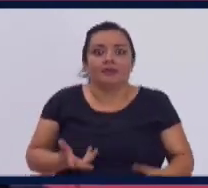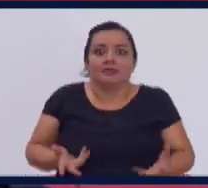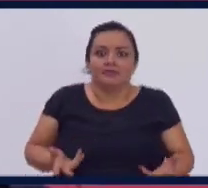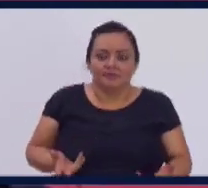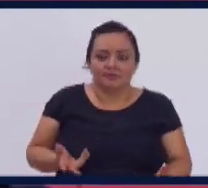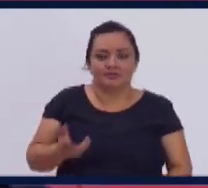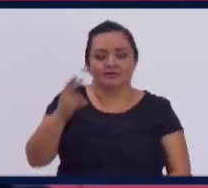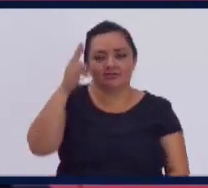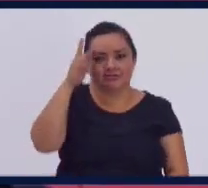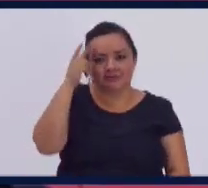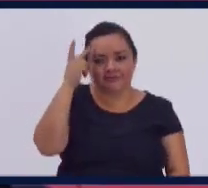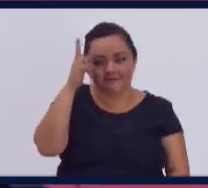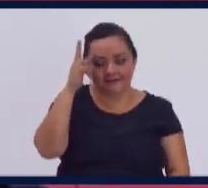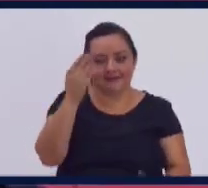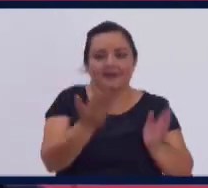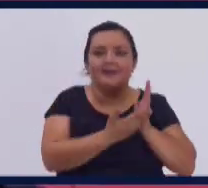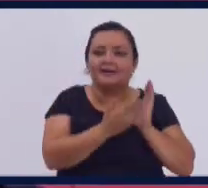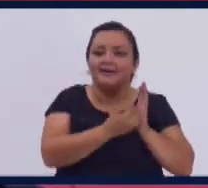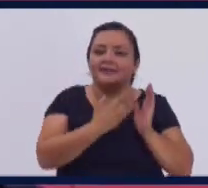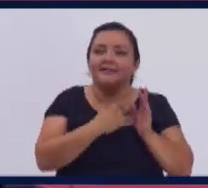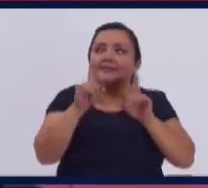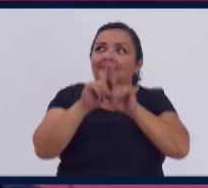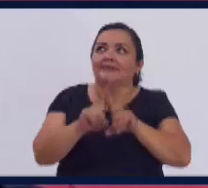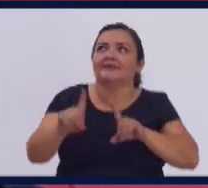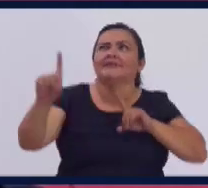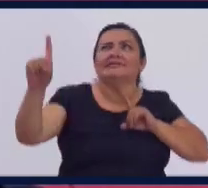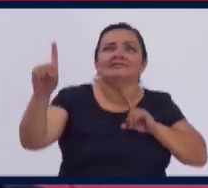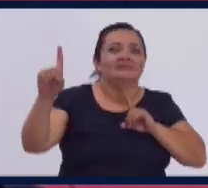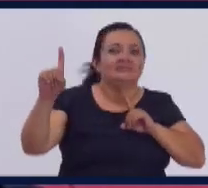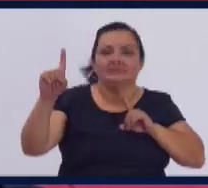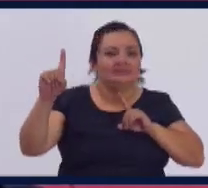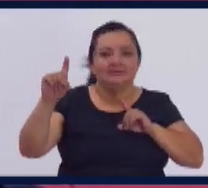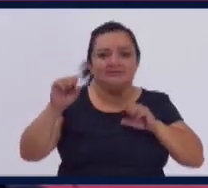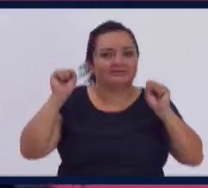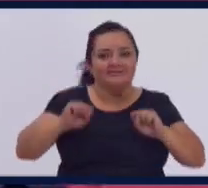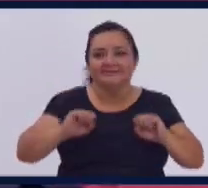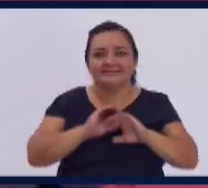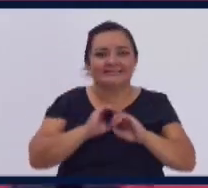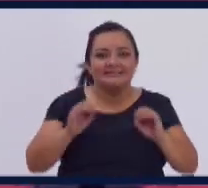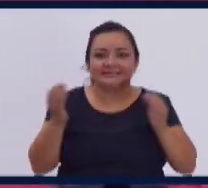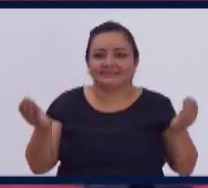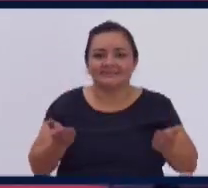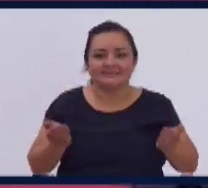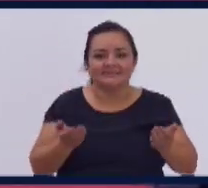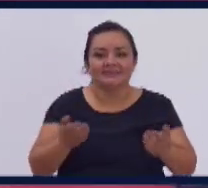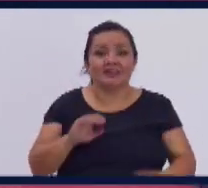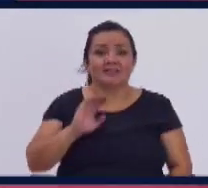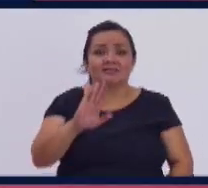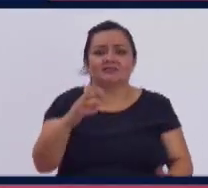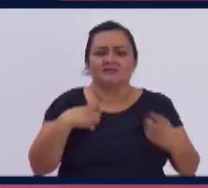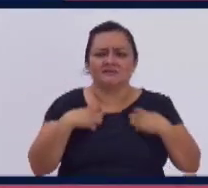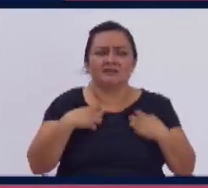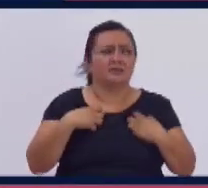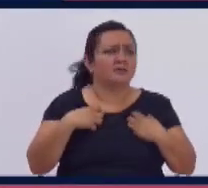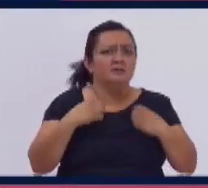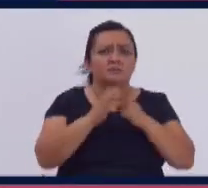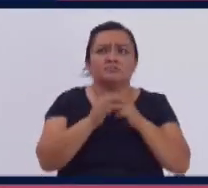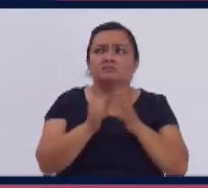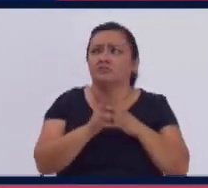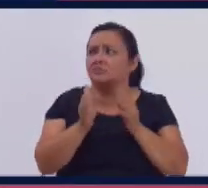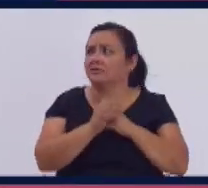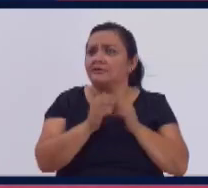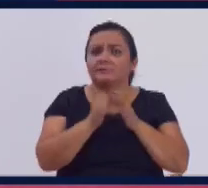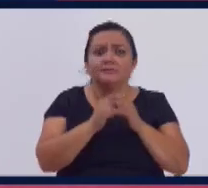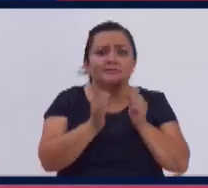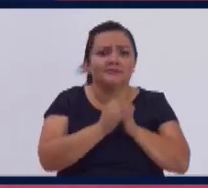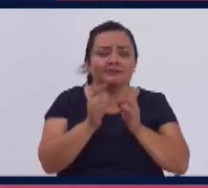Entonces aplico una vez más el texto que dice que separado de Dios nada nosotros podemos hacer. Amigos, si la vida no te está sonriendo, es porque estás